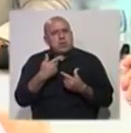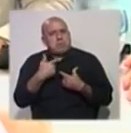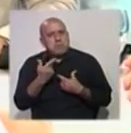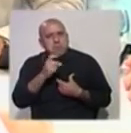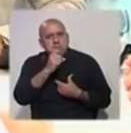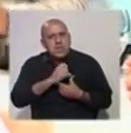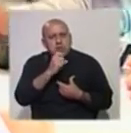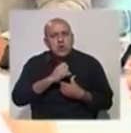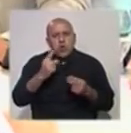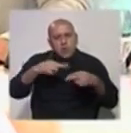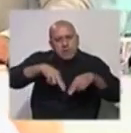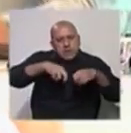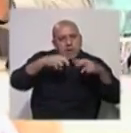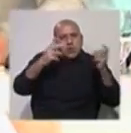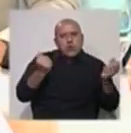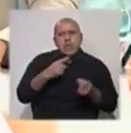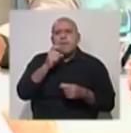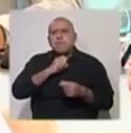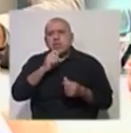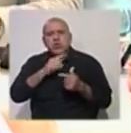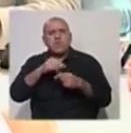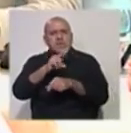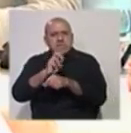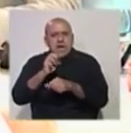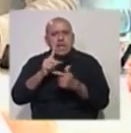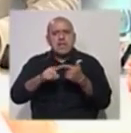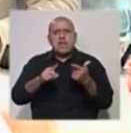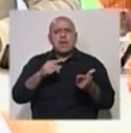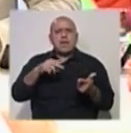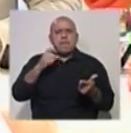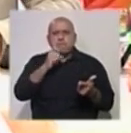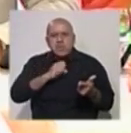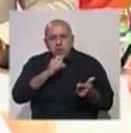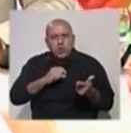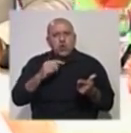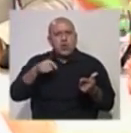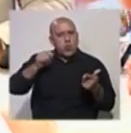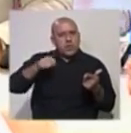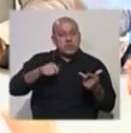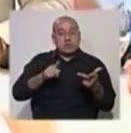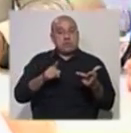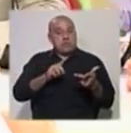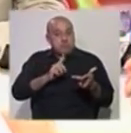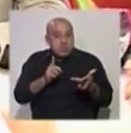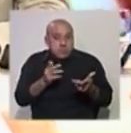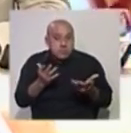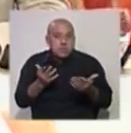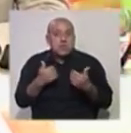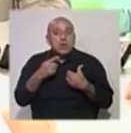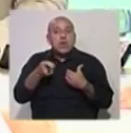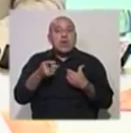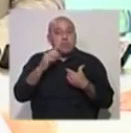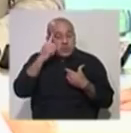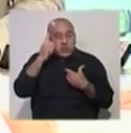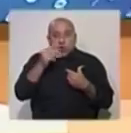los investigadores, mintió el fiscal, mintió el juez. Él estaba apoyando esa teoría conspirativa, diciendo